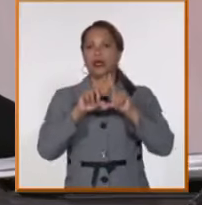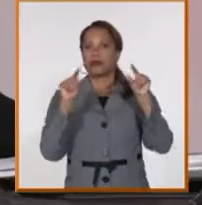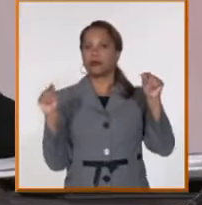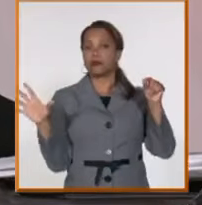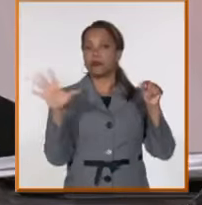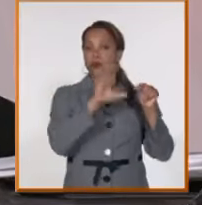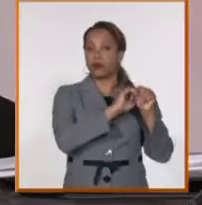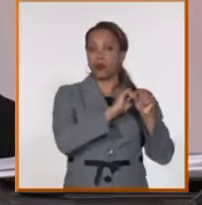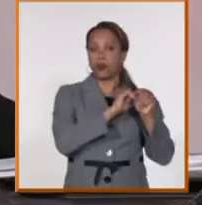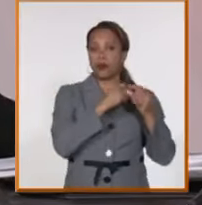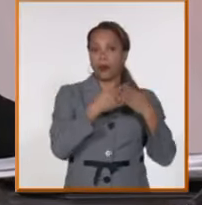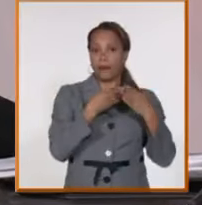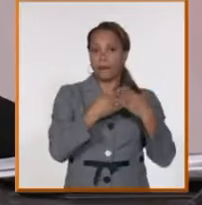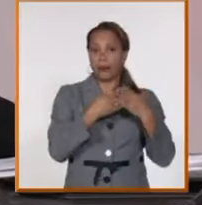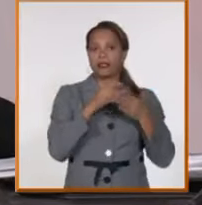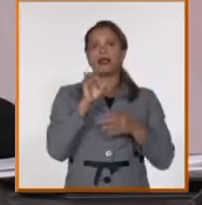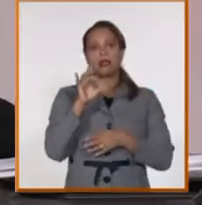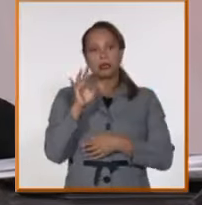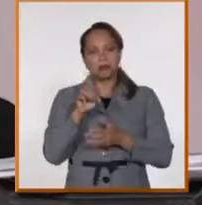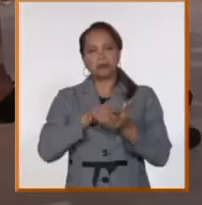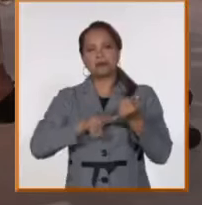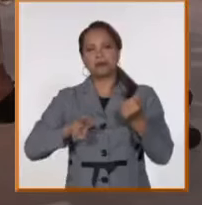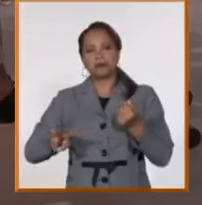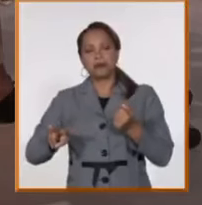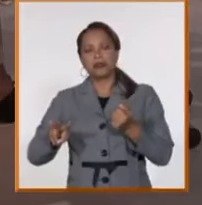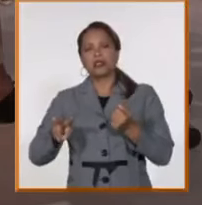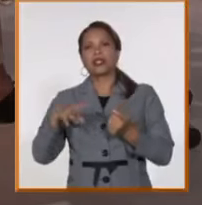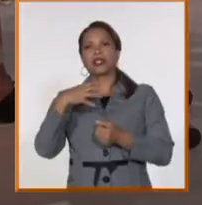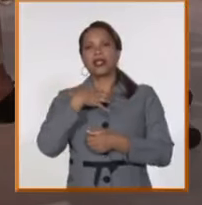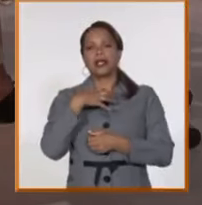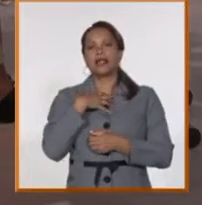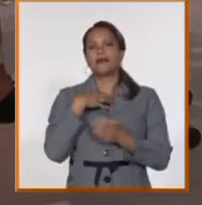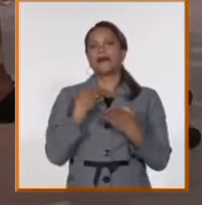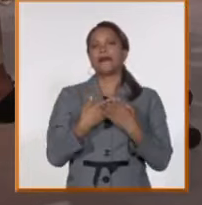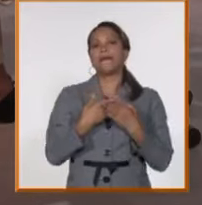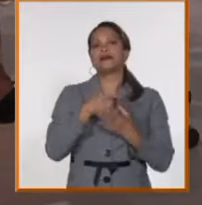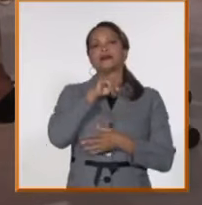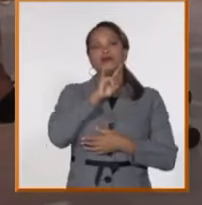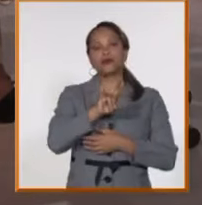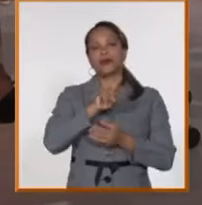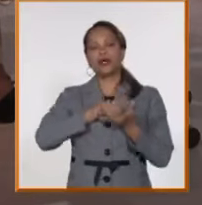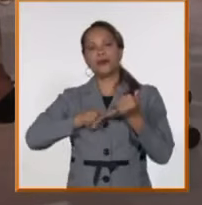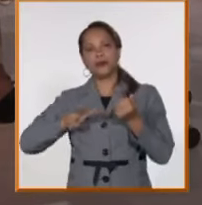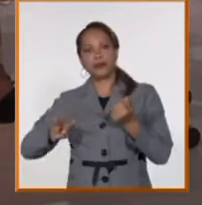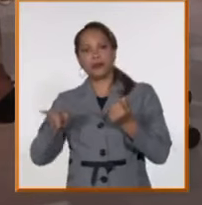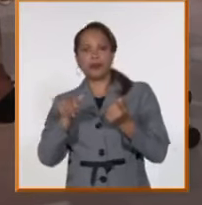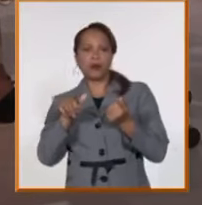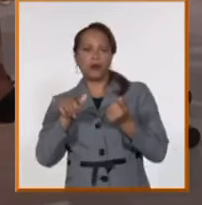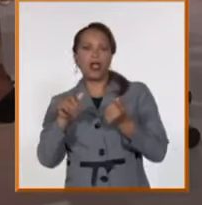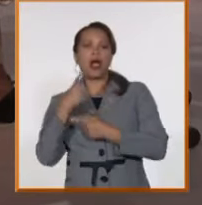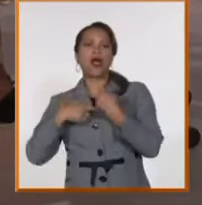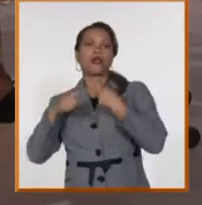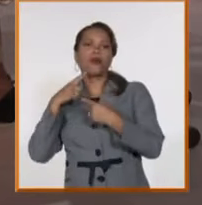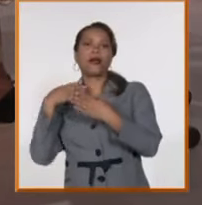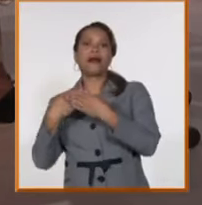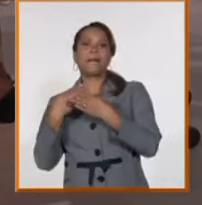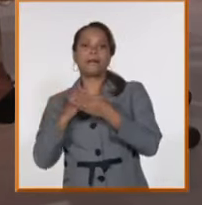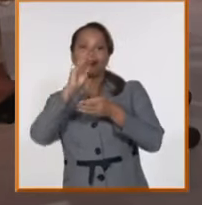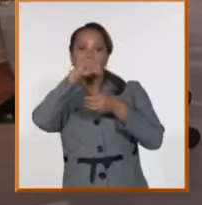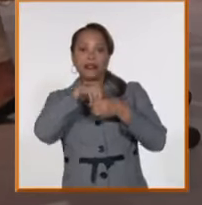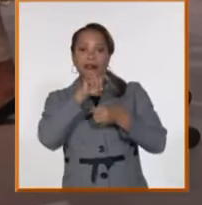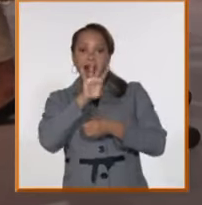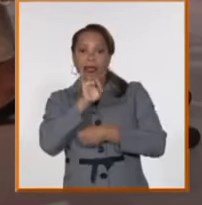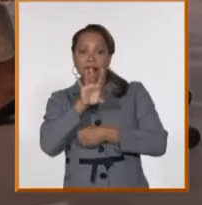empresas en las 15 provincias empresas no tenemos empresas en nueve provincias Pero tenemos entidades en las 15 provincias y